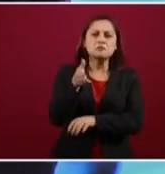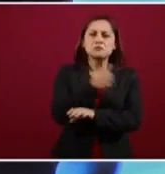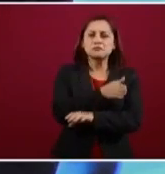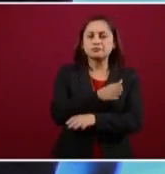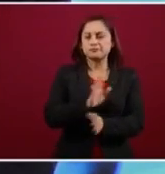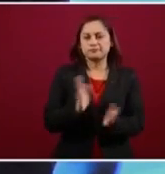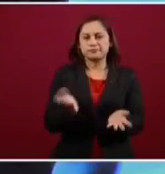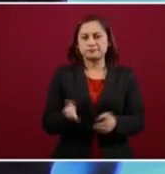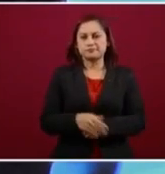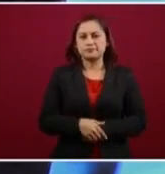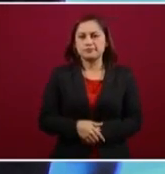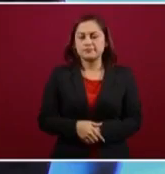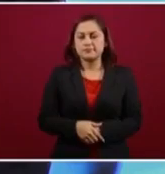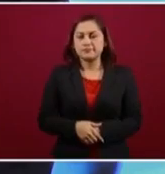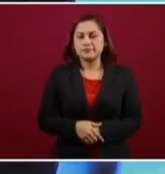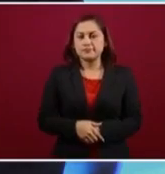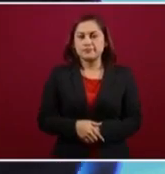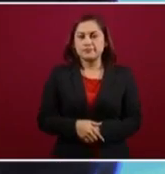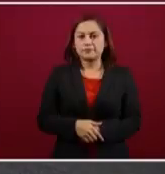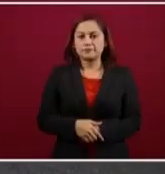a